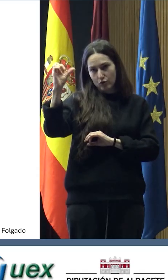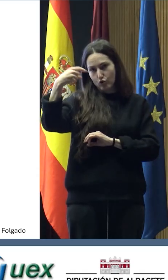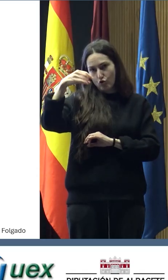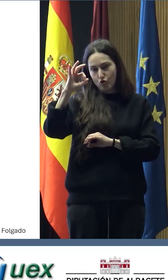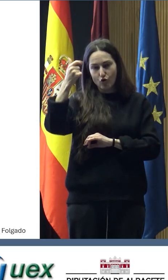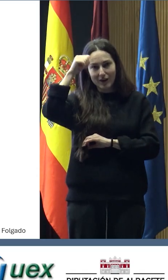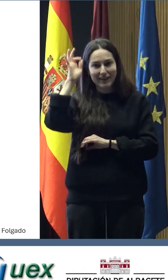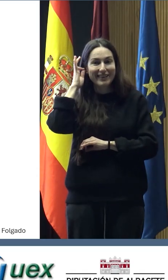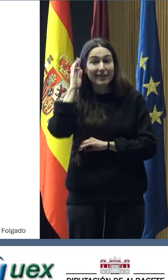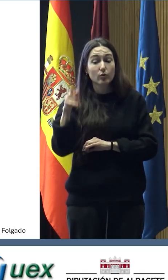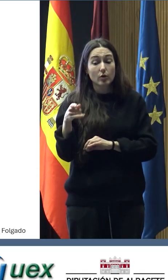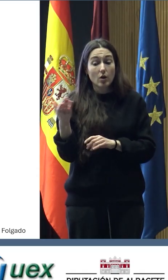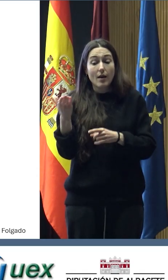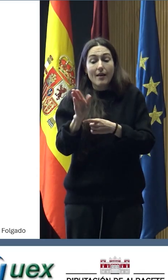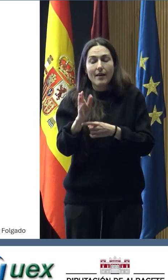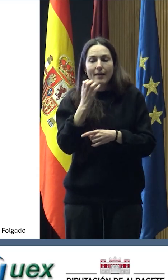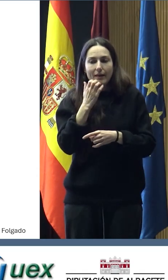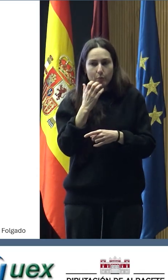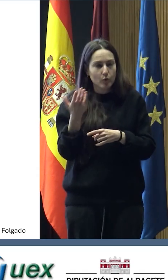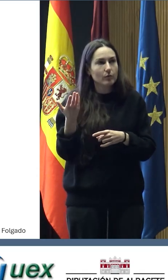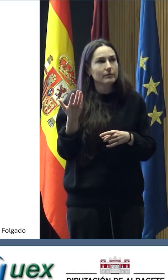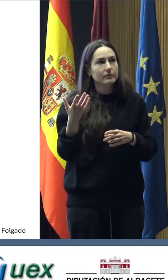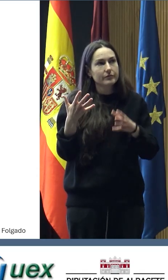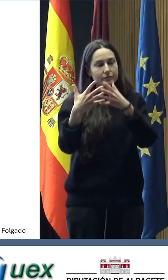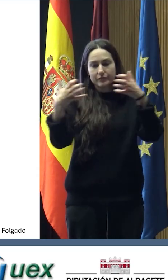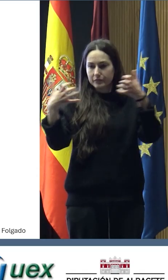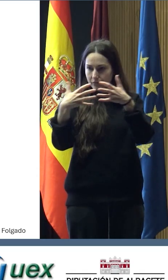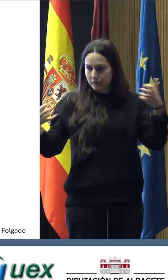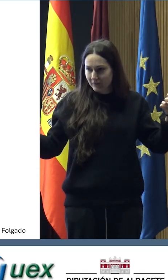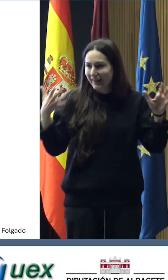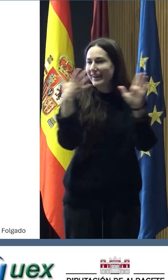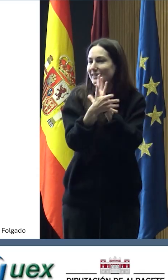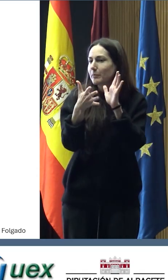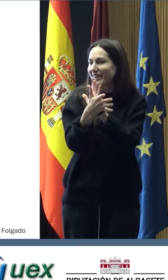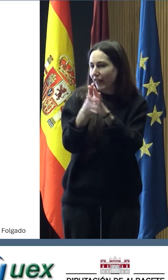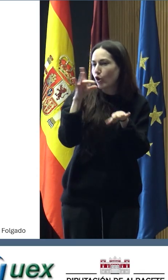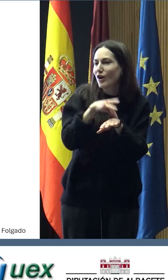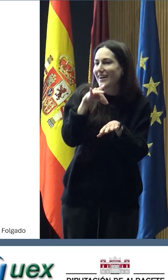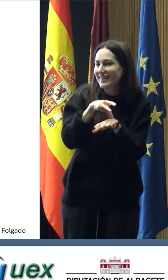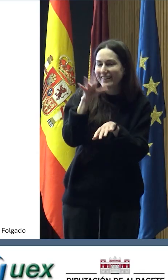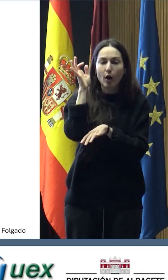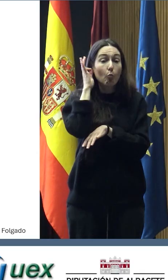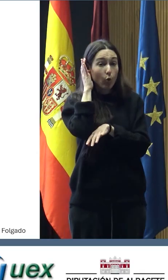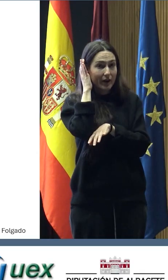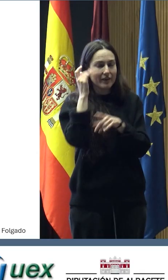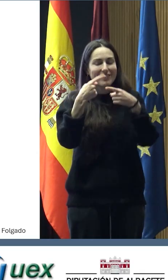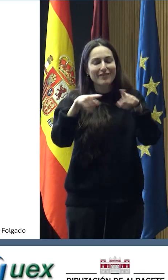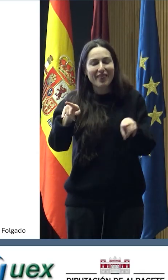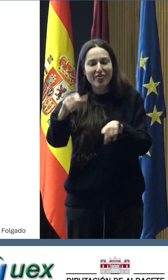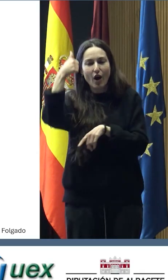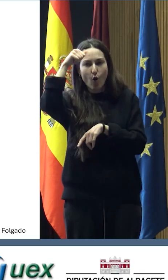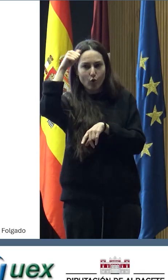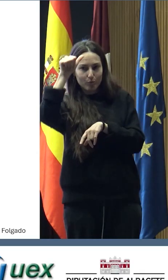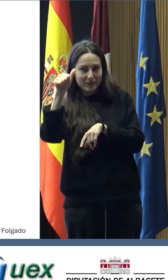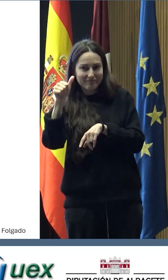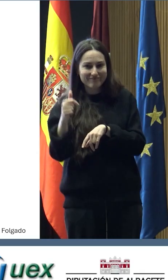que cogió un ejemplo de una narrativa clínica de una mujer y de un hombre